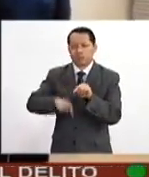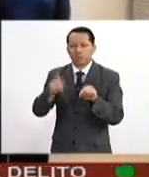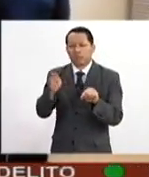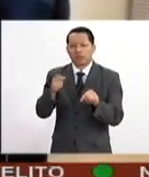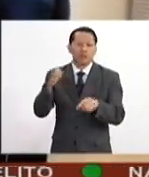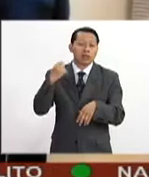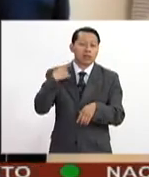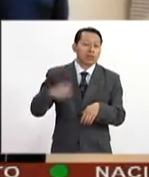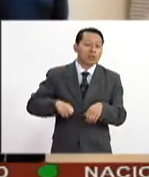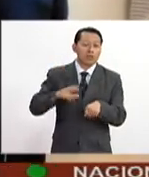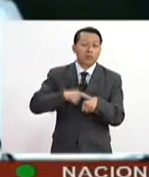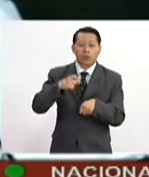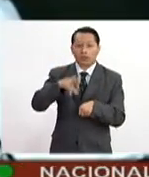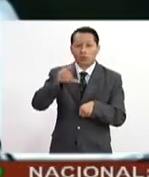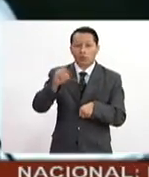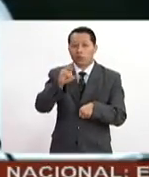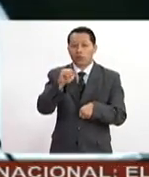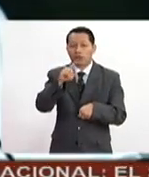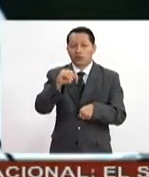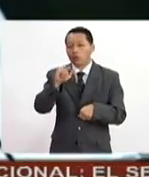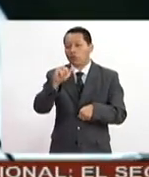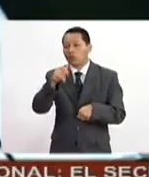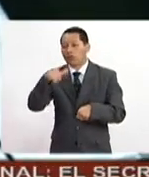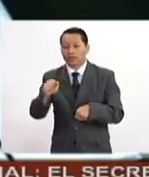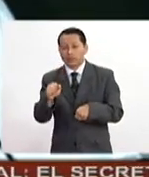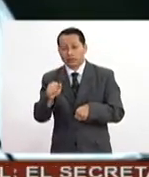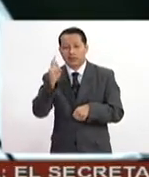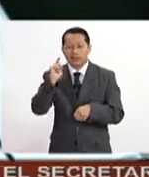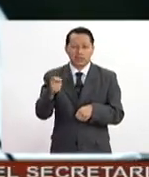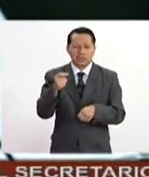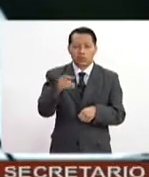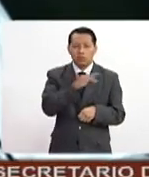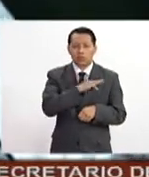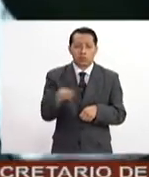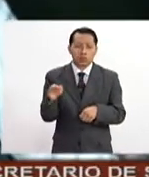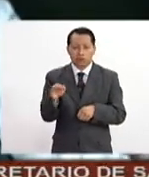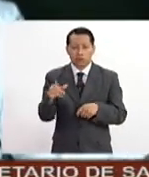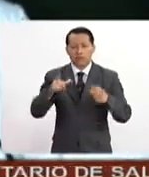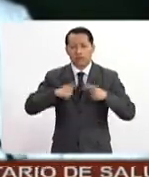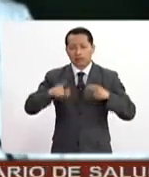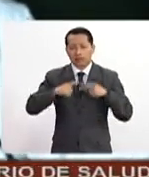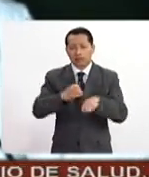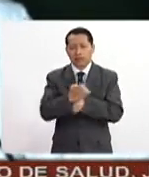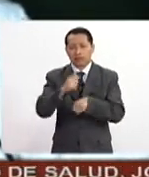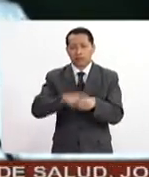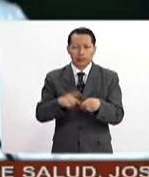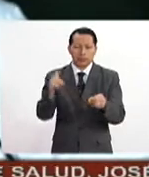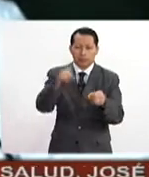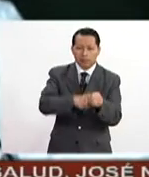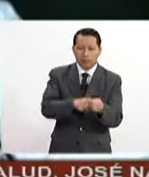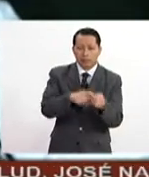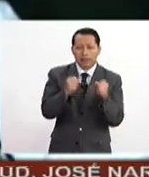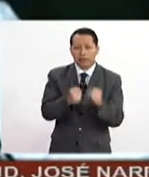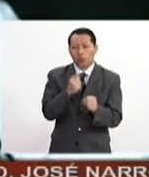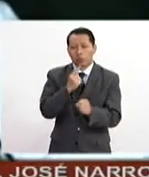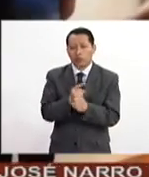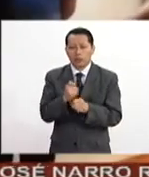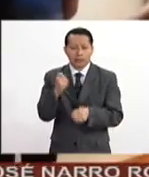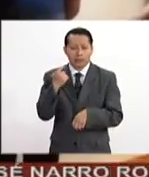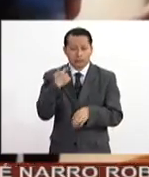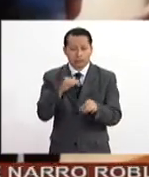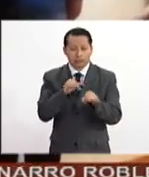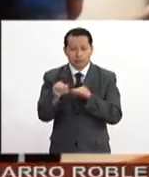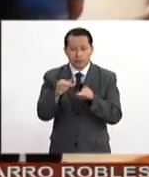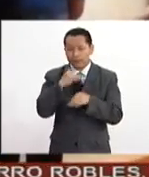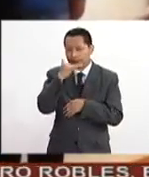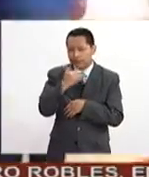al exgobernador de Quintana Roo, Roberto Borge. Estos serán reintegrados a la Fiscalía Estatal. Con ello, la seguridad del exmandatario,